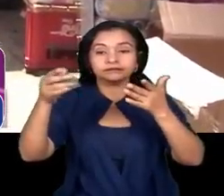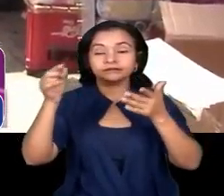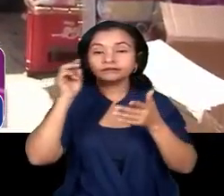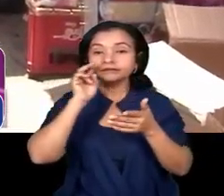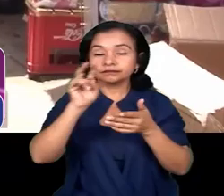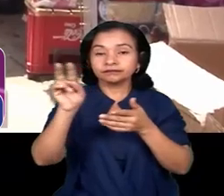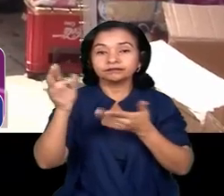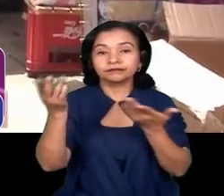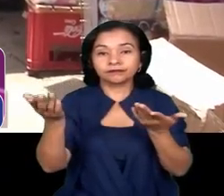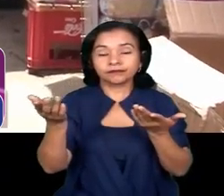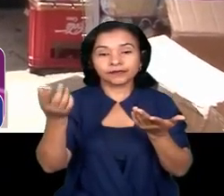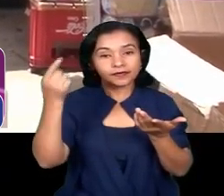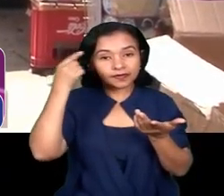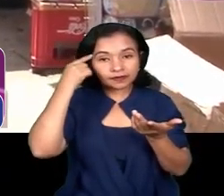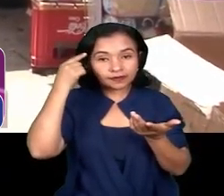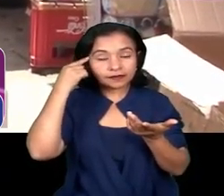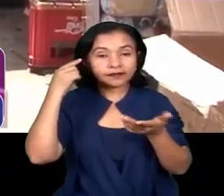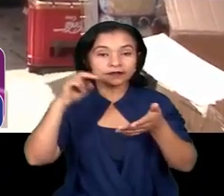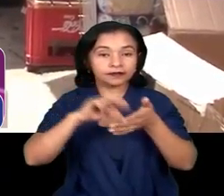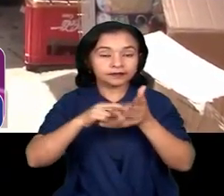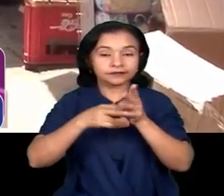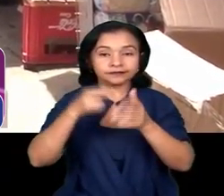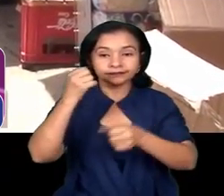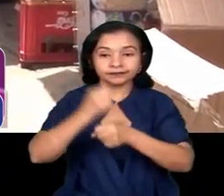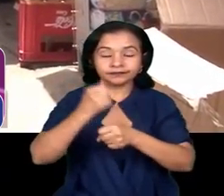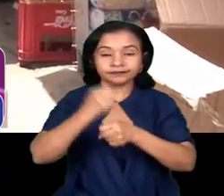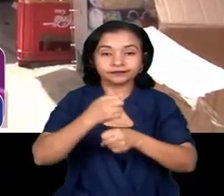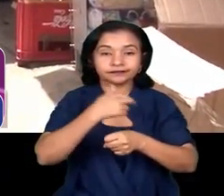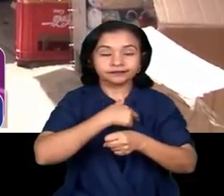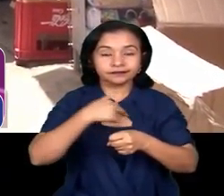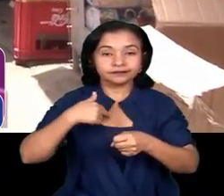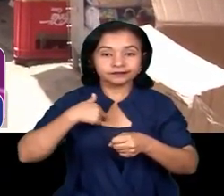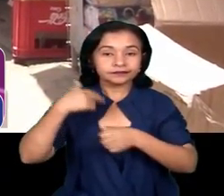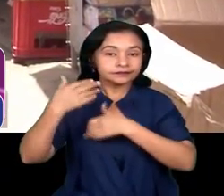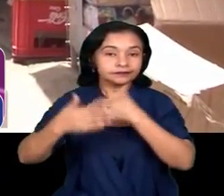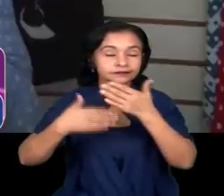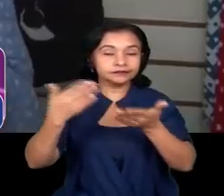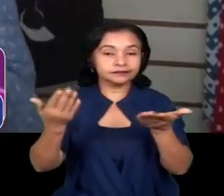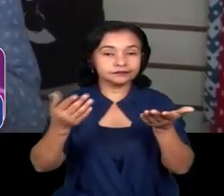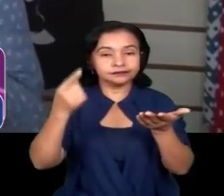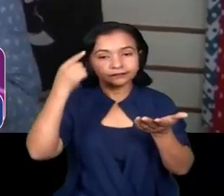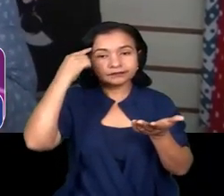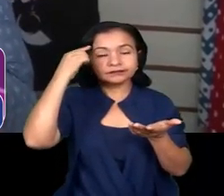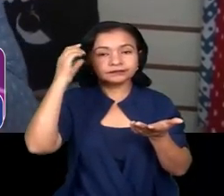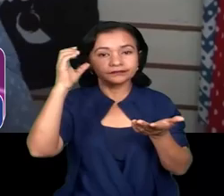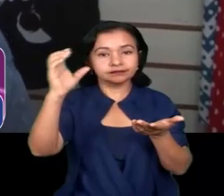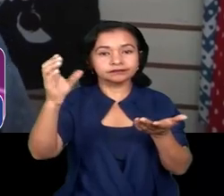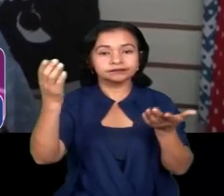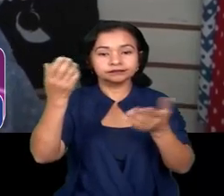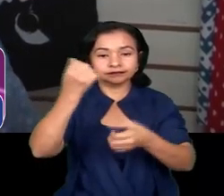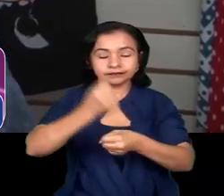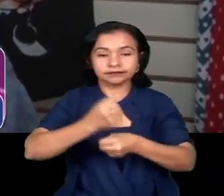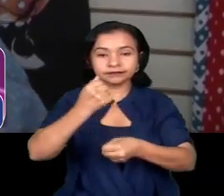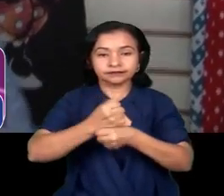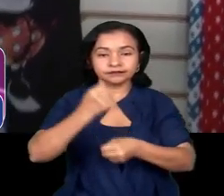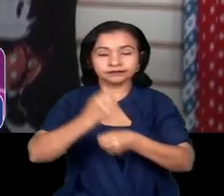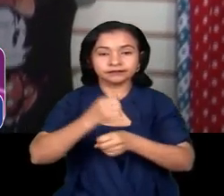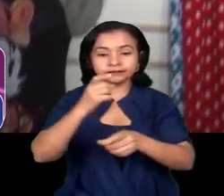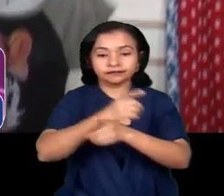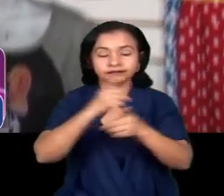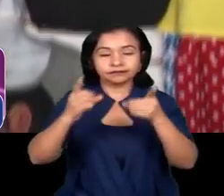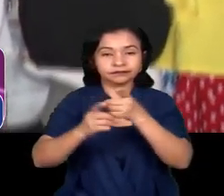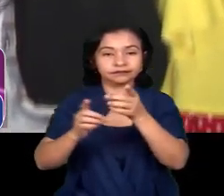ahorita, y creemos de que en ese sentido, ese es el trabajo que hemos venido haciendo, y por eso creemos de que este trabajo tiene que ser